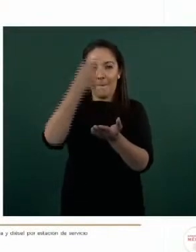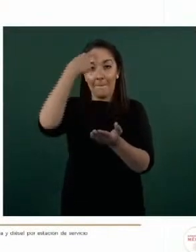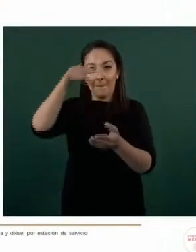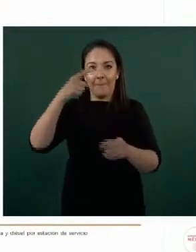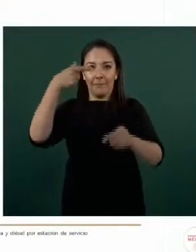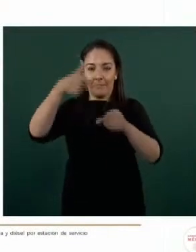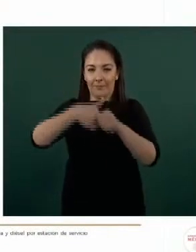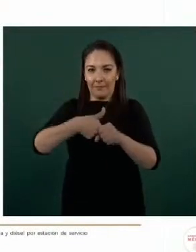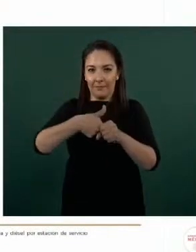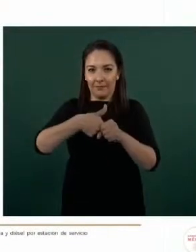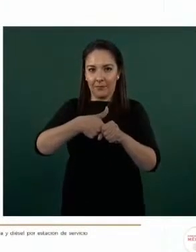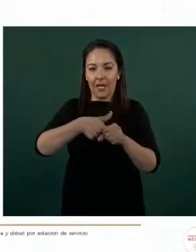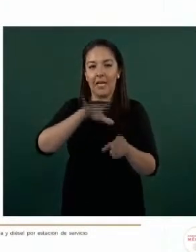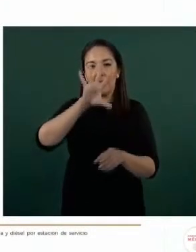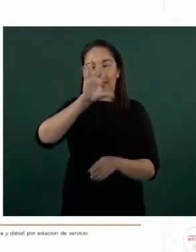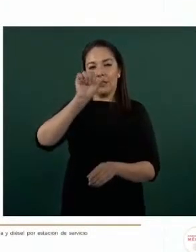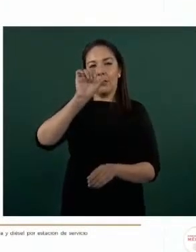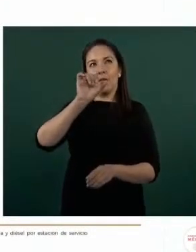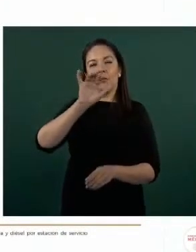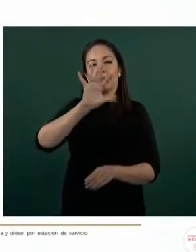regular,